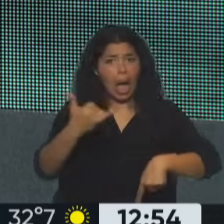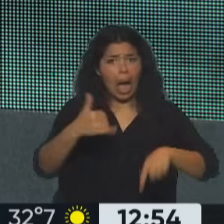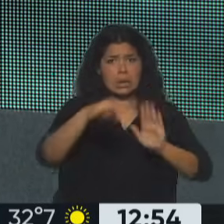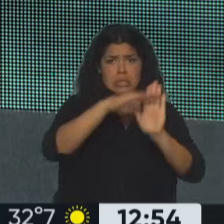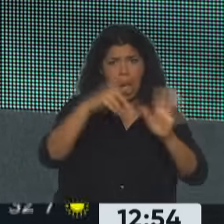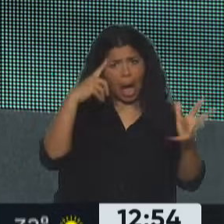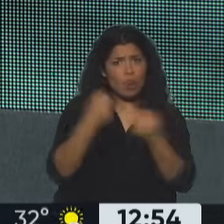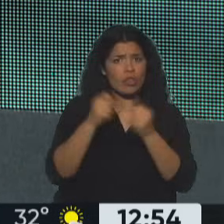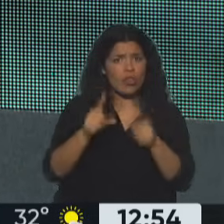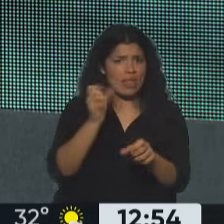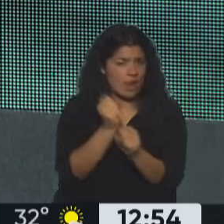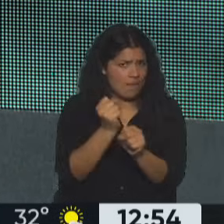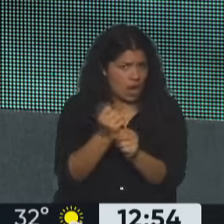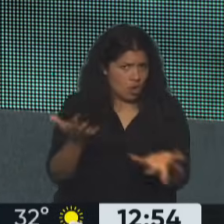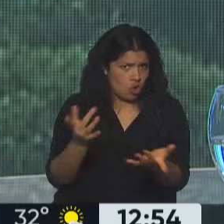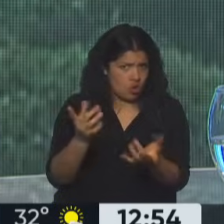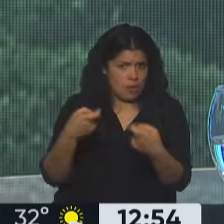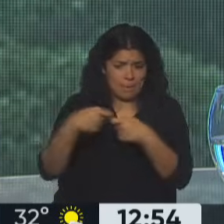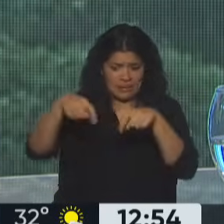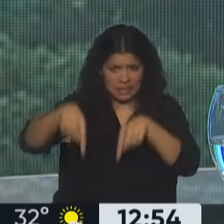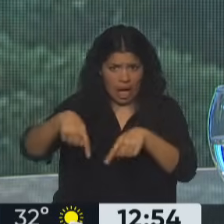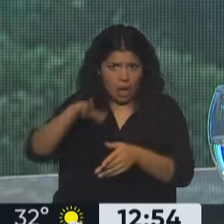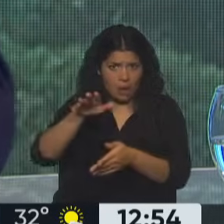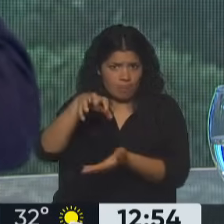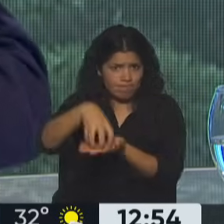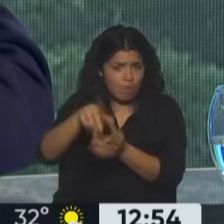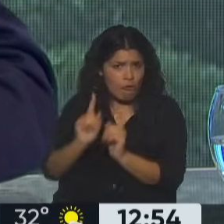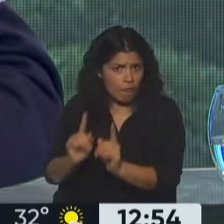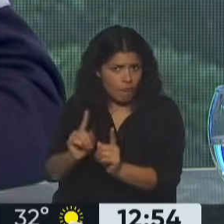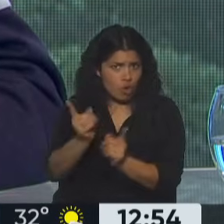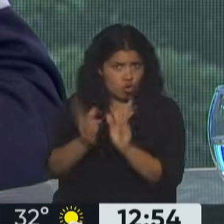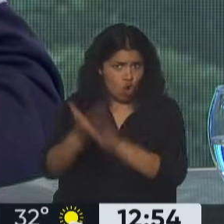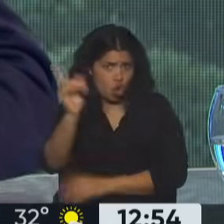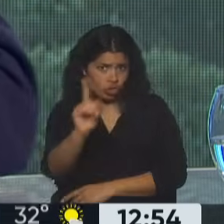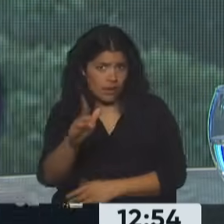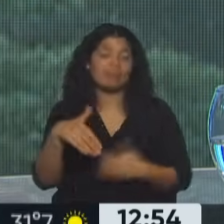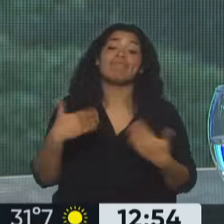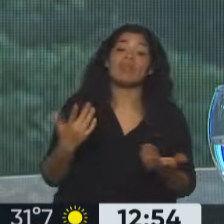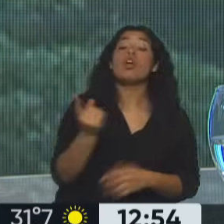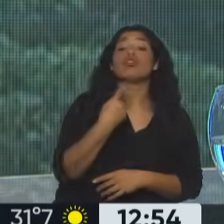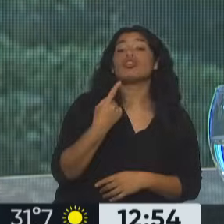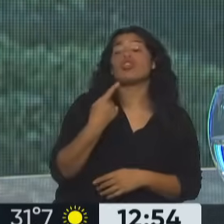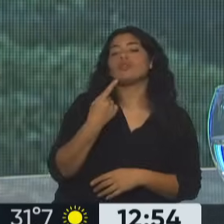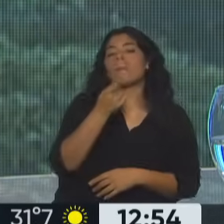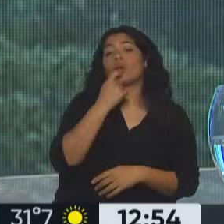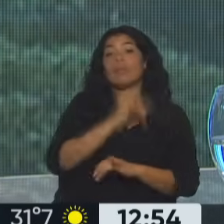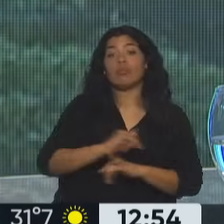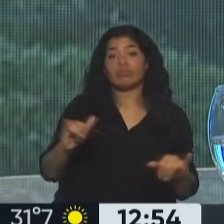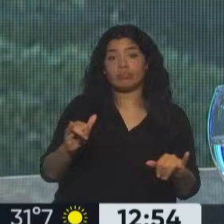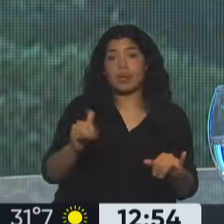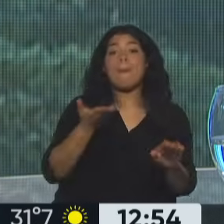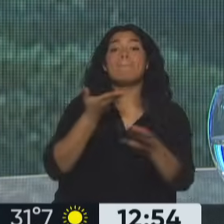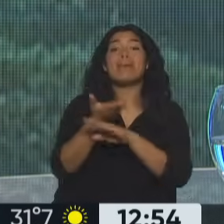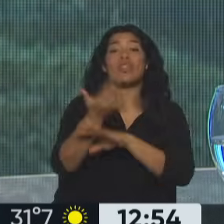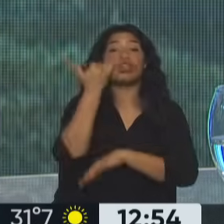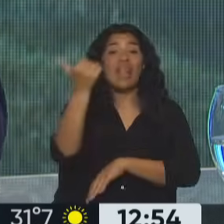y las empresas siguen estando en la República argentina se van a ningún lado nosotros decimos pedidos ya hace publicidad en